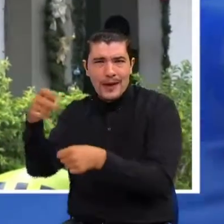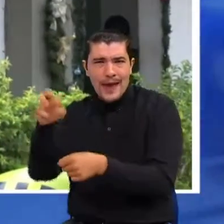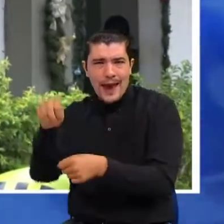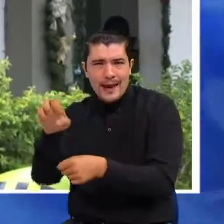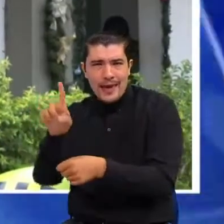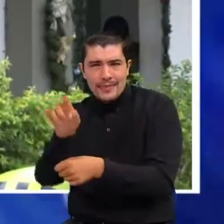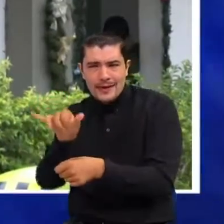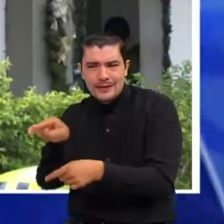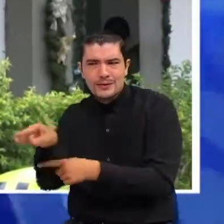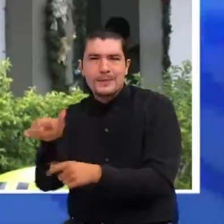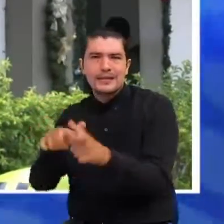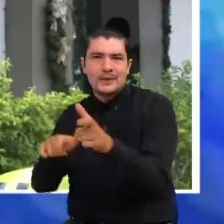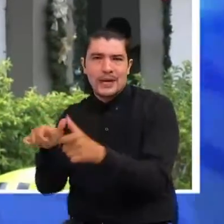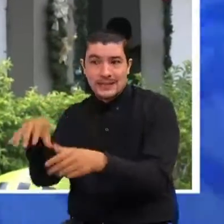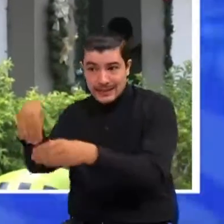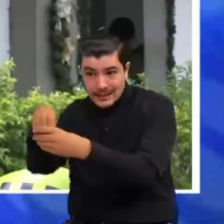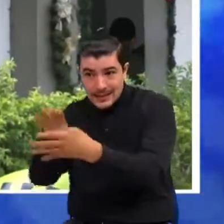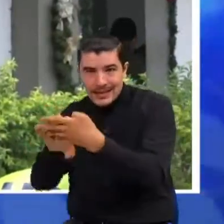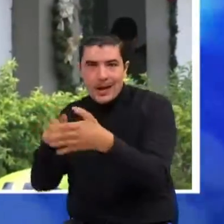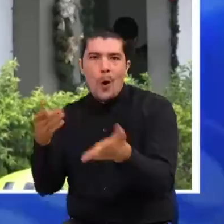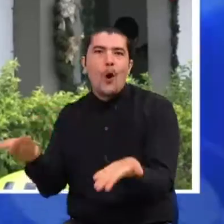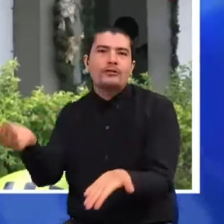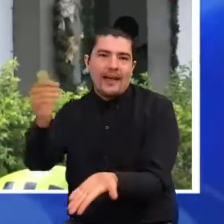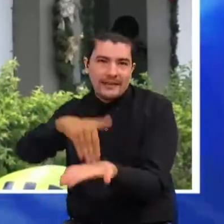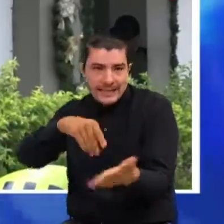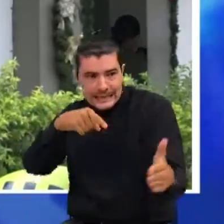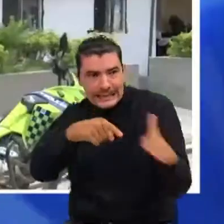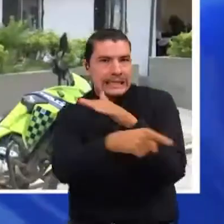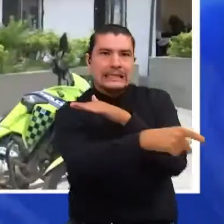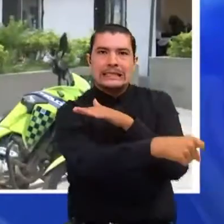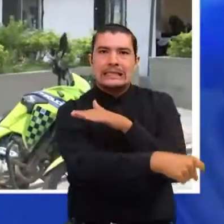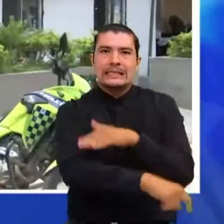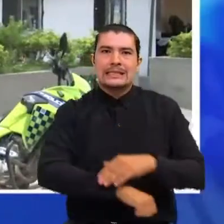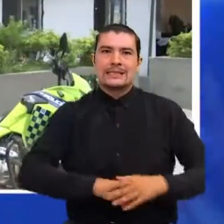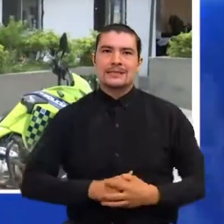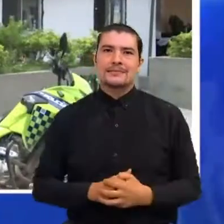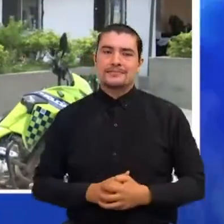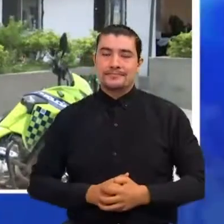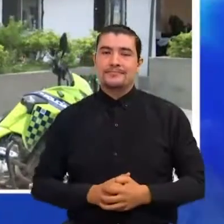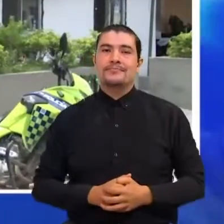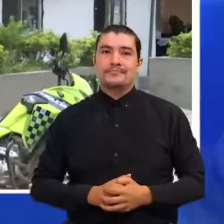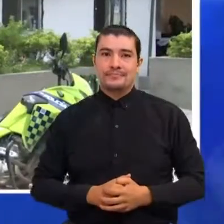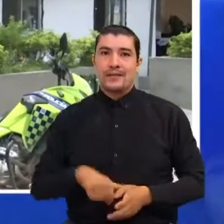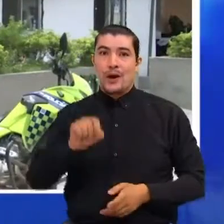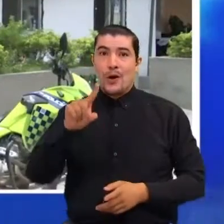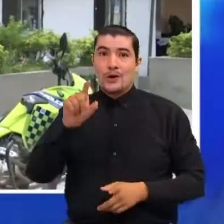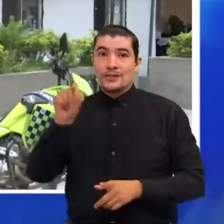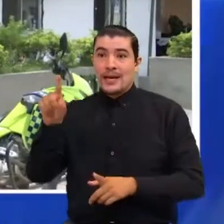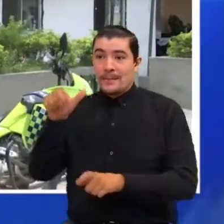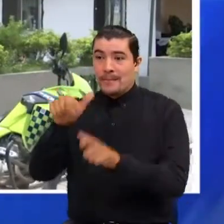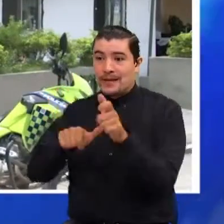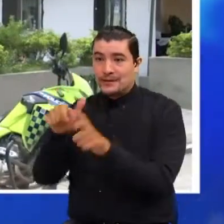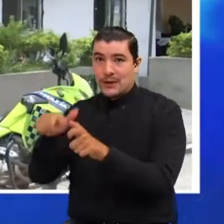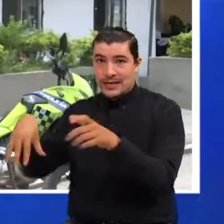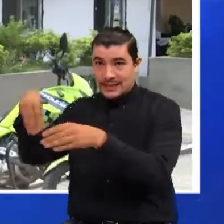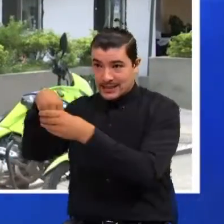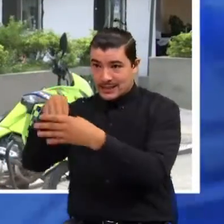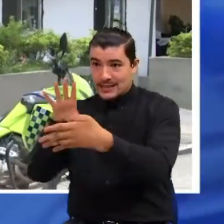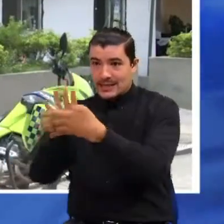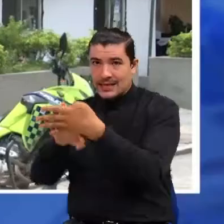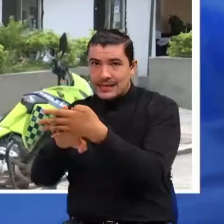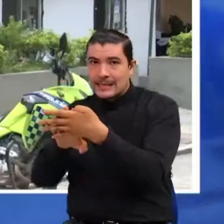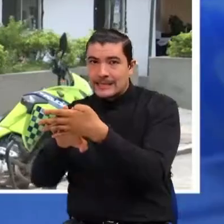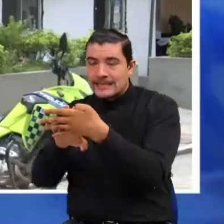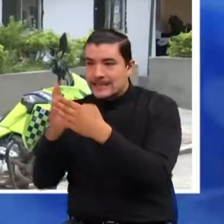de Juan Atalaya. De acuerdo a la información entregada por las autoridades, se trataría de 11 capturados los que burlarían la seguridad de esta